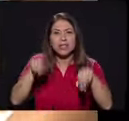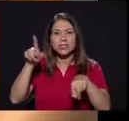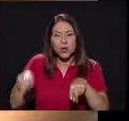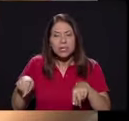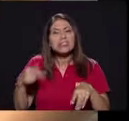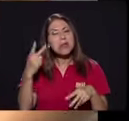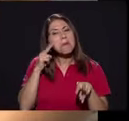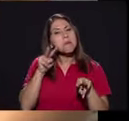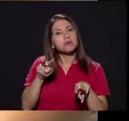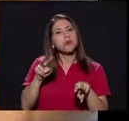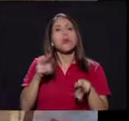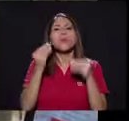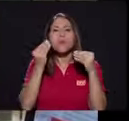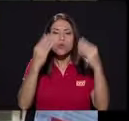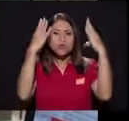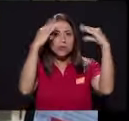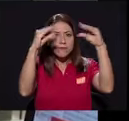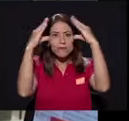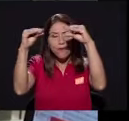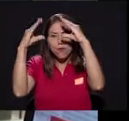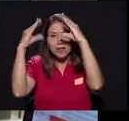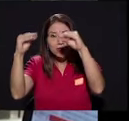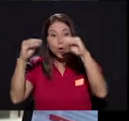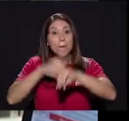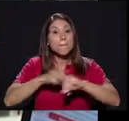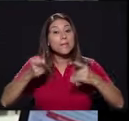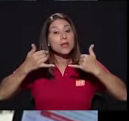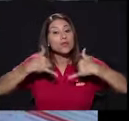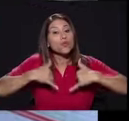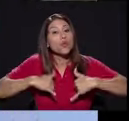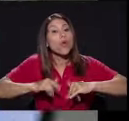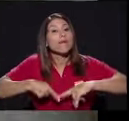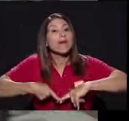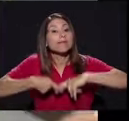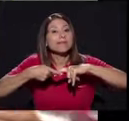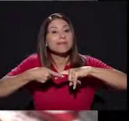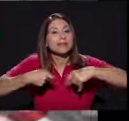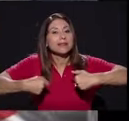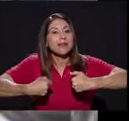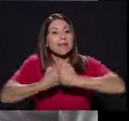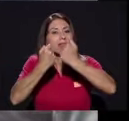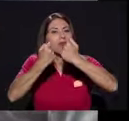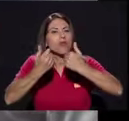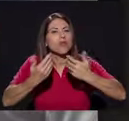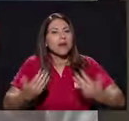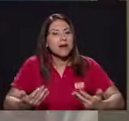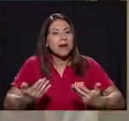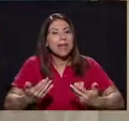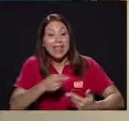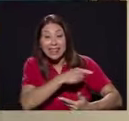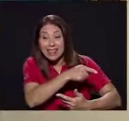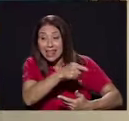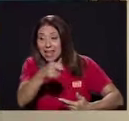mucha información disponible. El desafío que queda como Estado por atender es cuánta de esa información